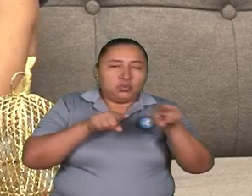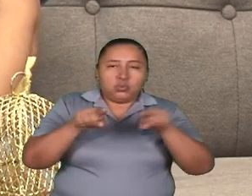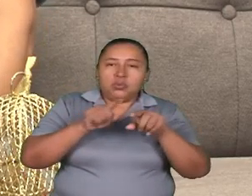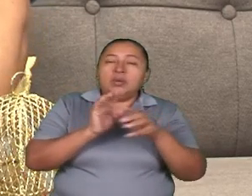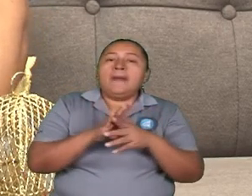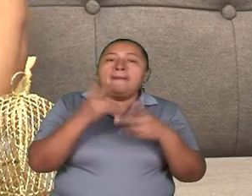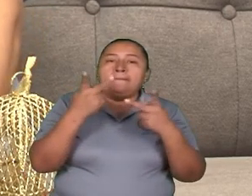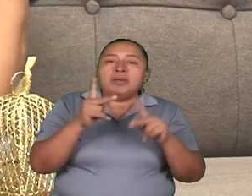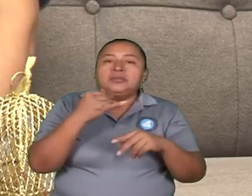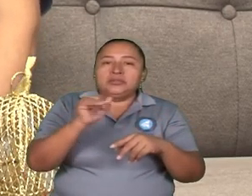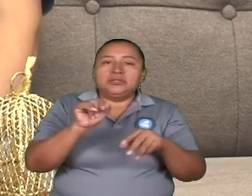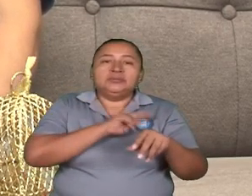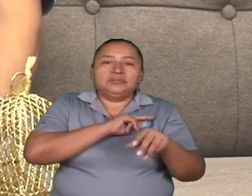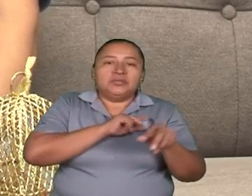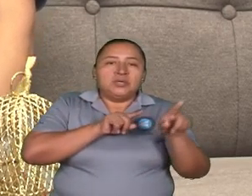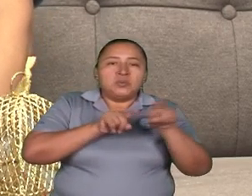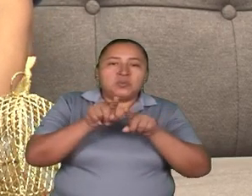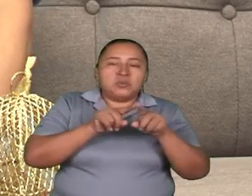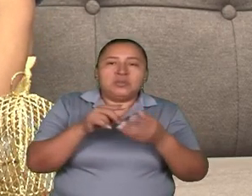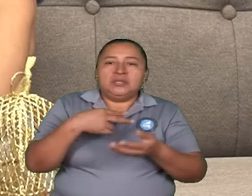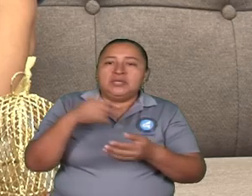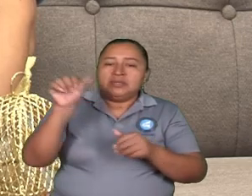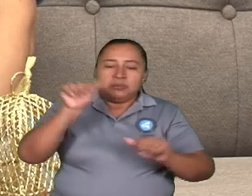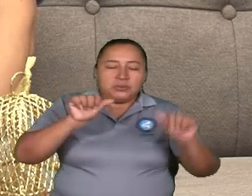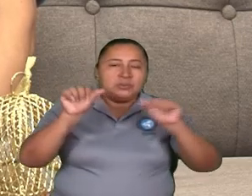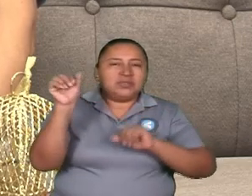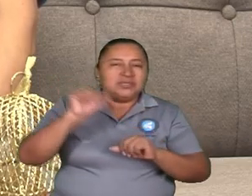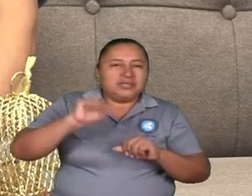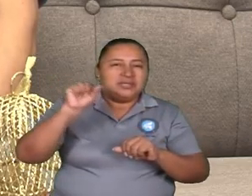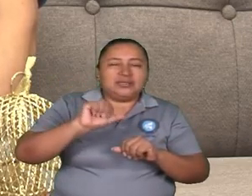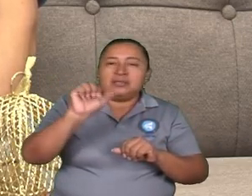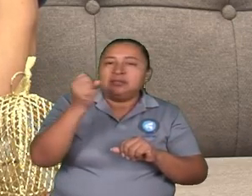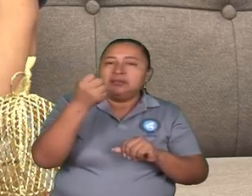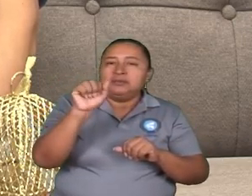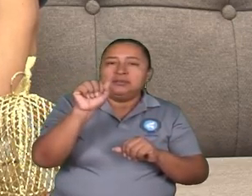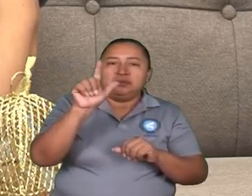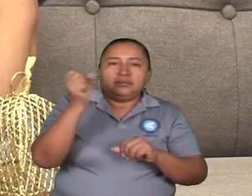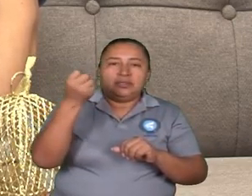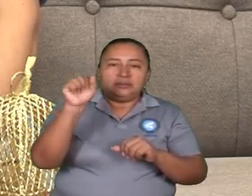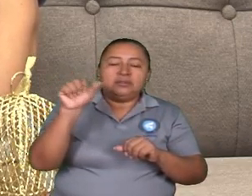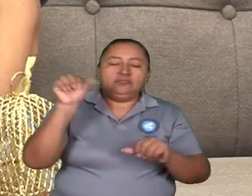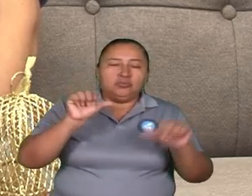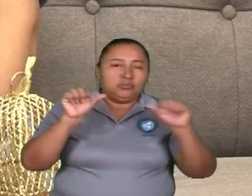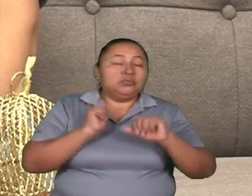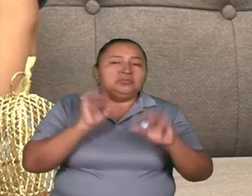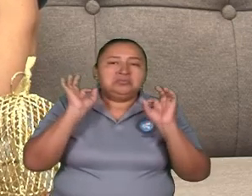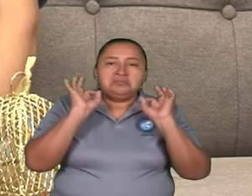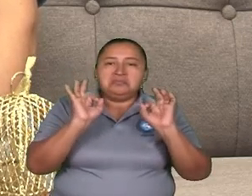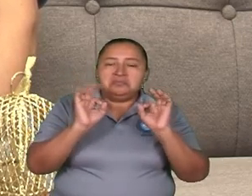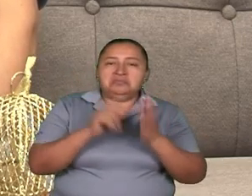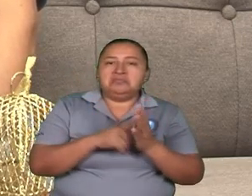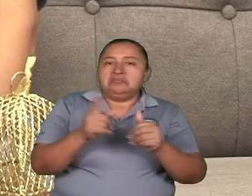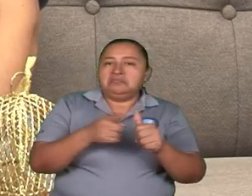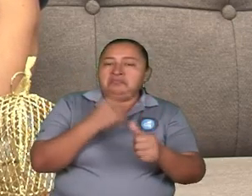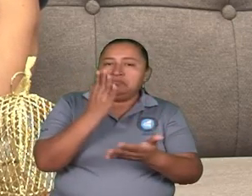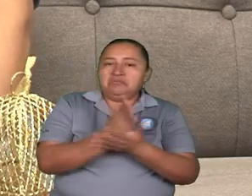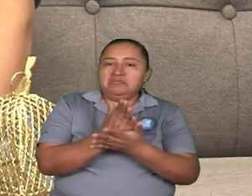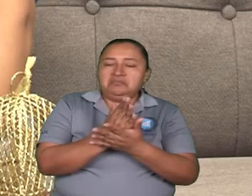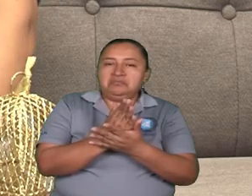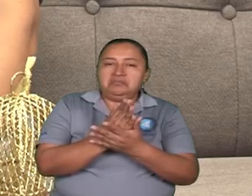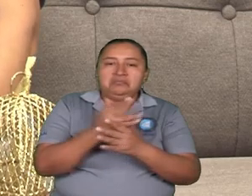al-Sahrawi, que nos estaba facilitando también y dándole a la gente una muestra de un té, ¿verdad?, que es típico de ellos.